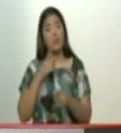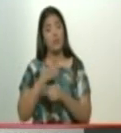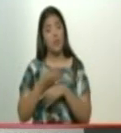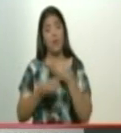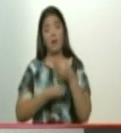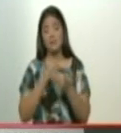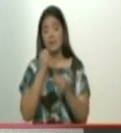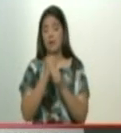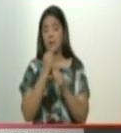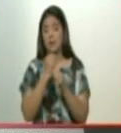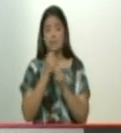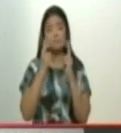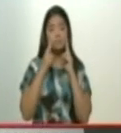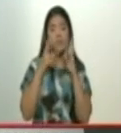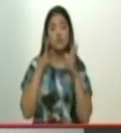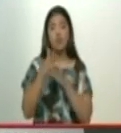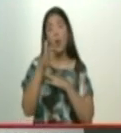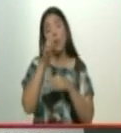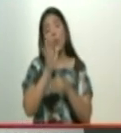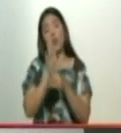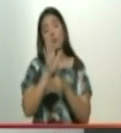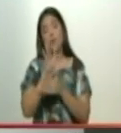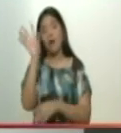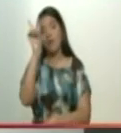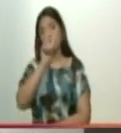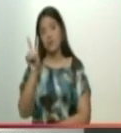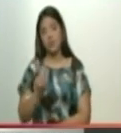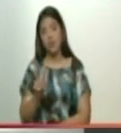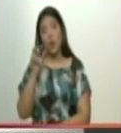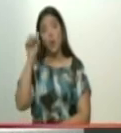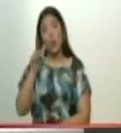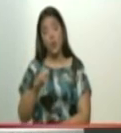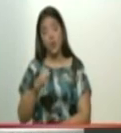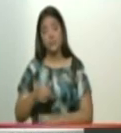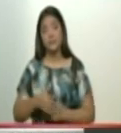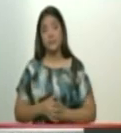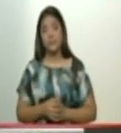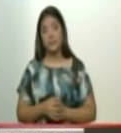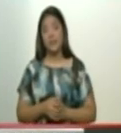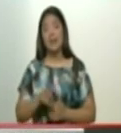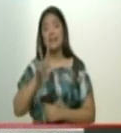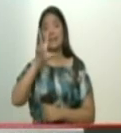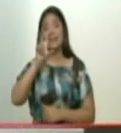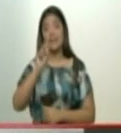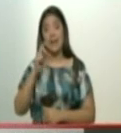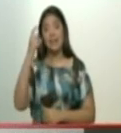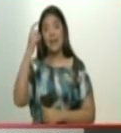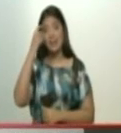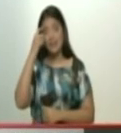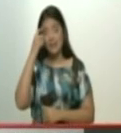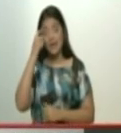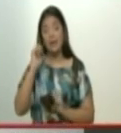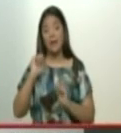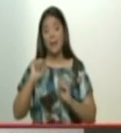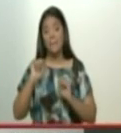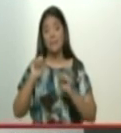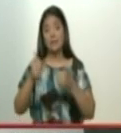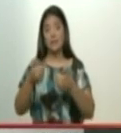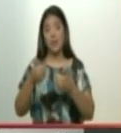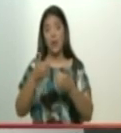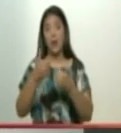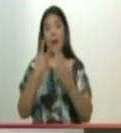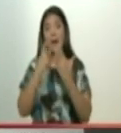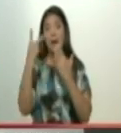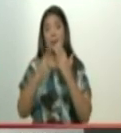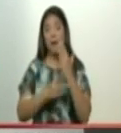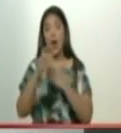en el tema de proteger este país. Hoy, casualmente, a 30 días de la operación de liberación del pueblo, esto es